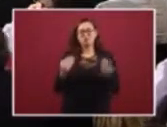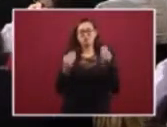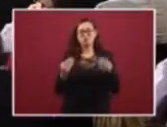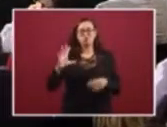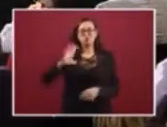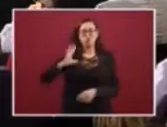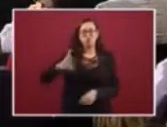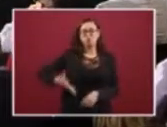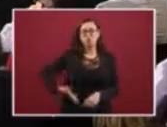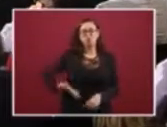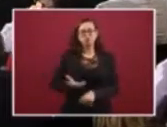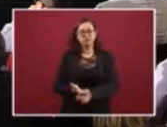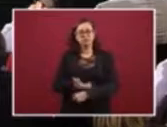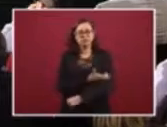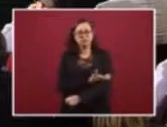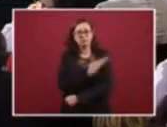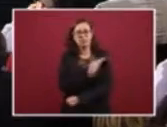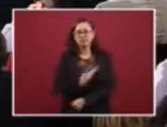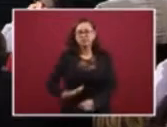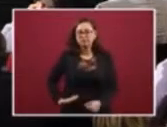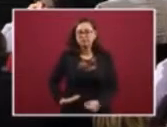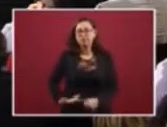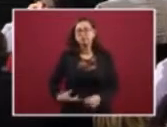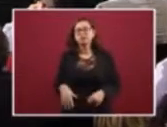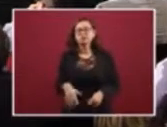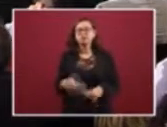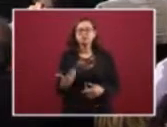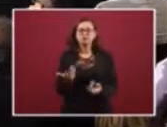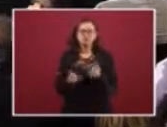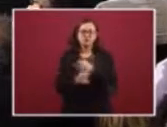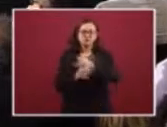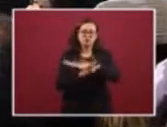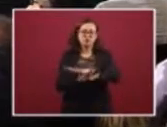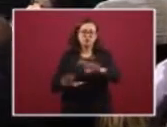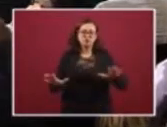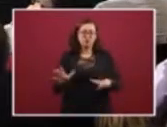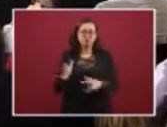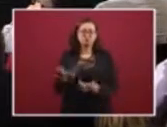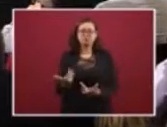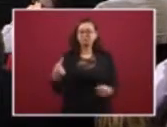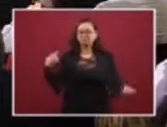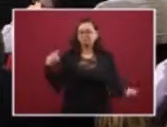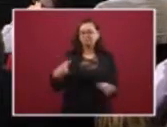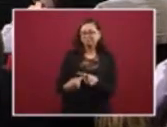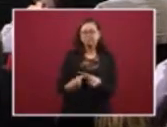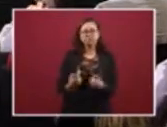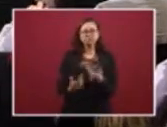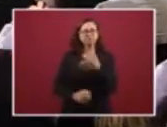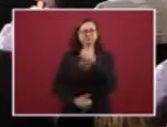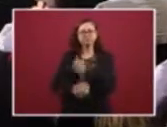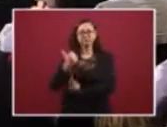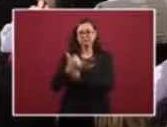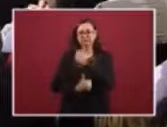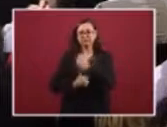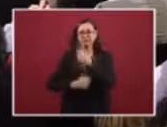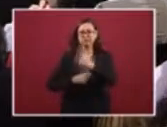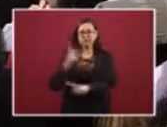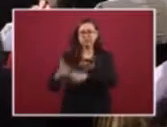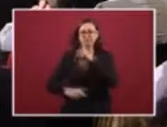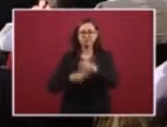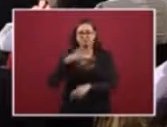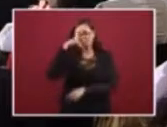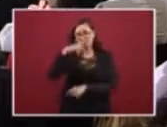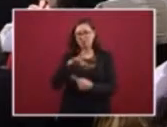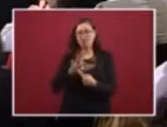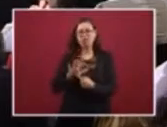señor presidente en la conferencia informarles del gran papel que hizo méxico y antes de continuar pues